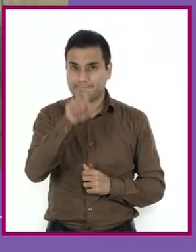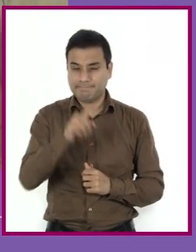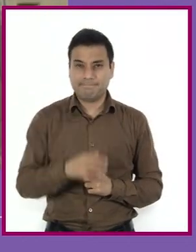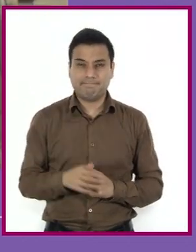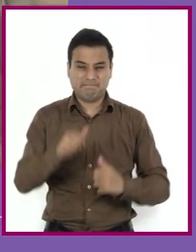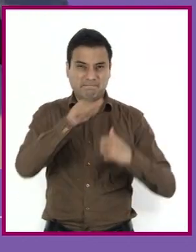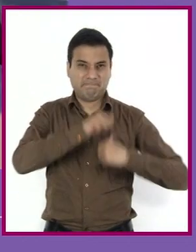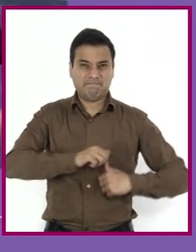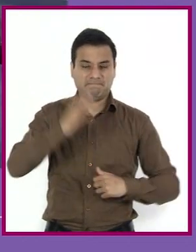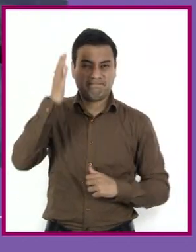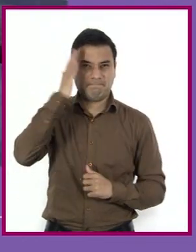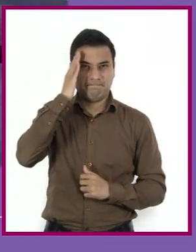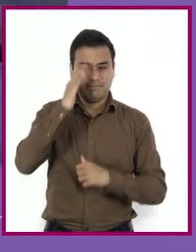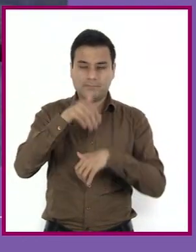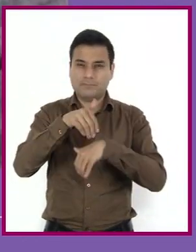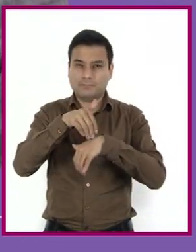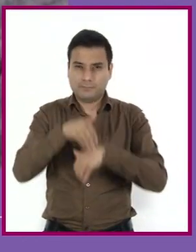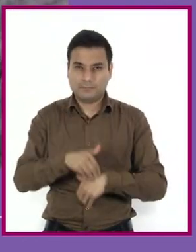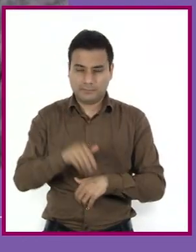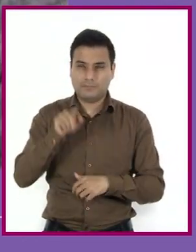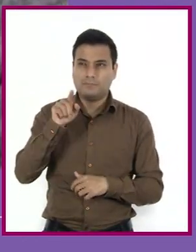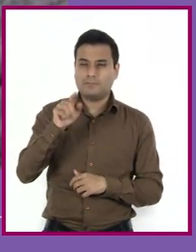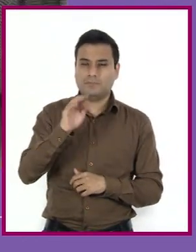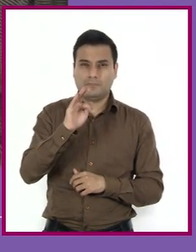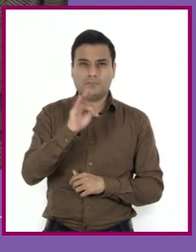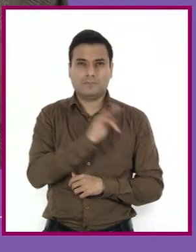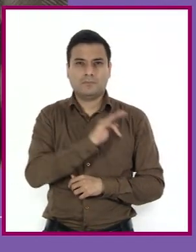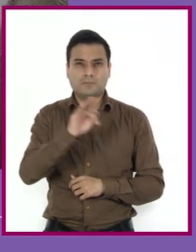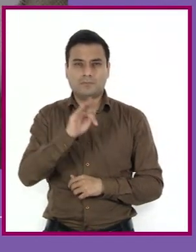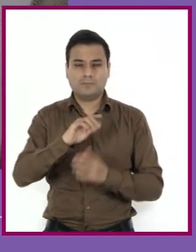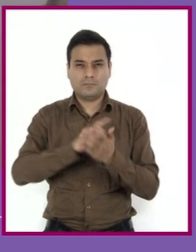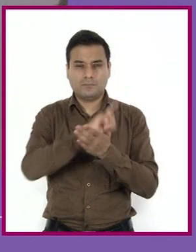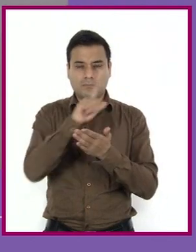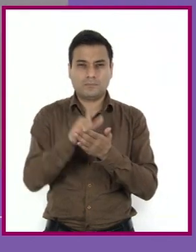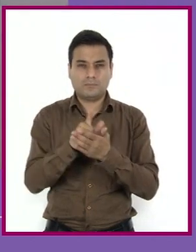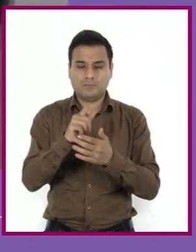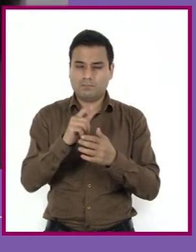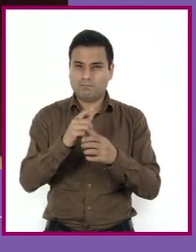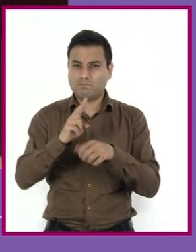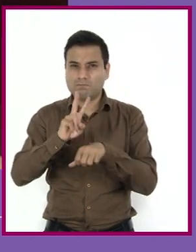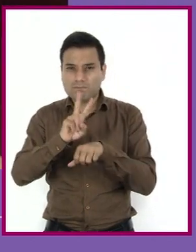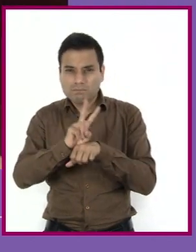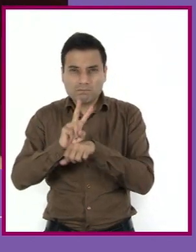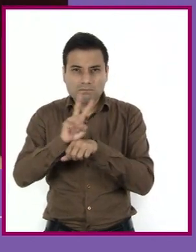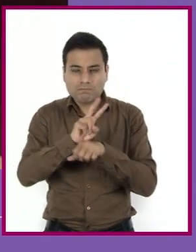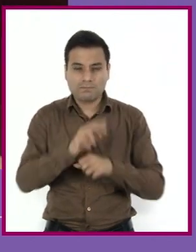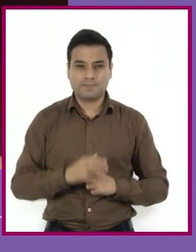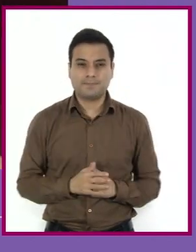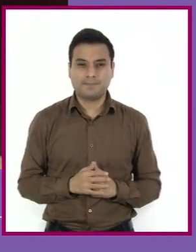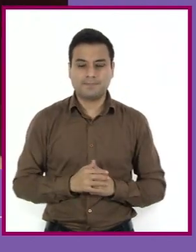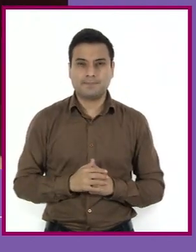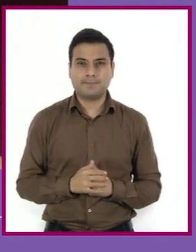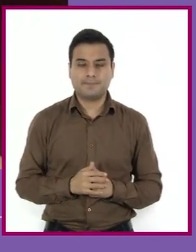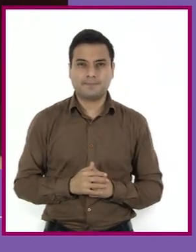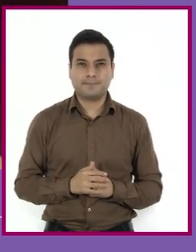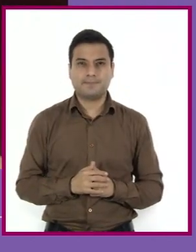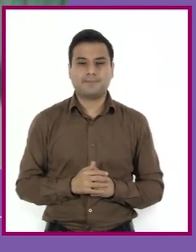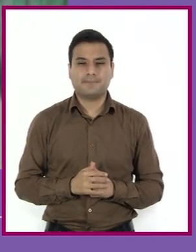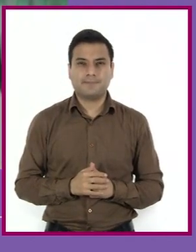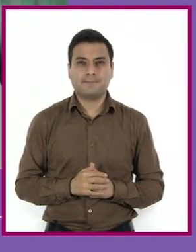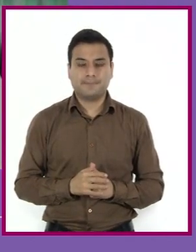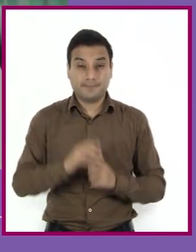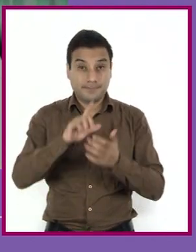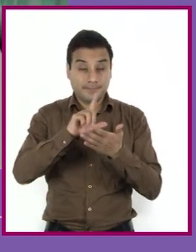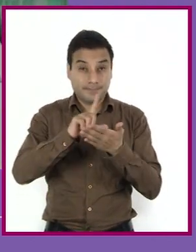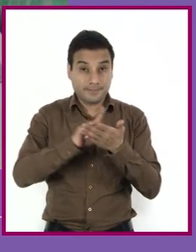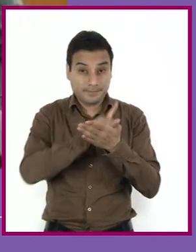poder superior con facultades para garantizar que las normas se respeten. La cultura de la legalidad